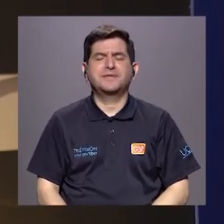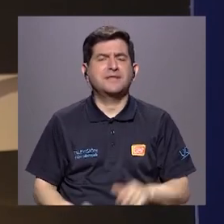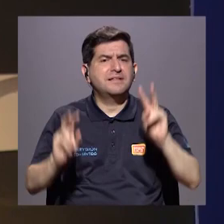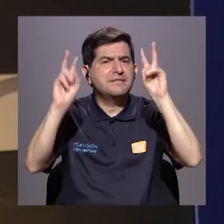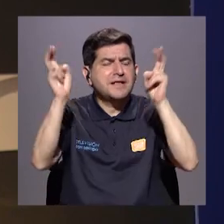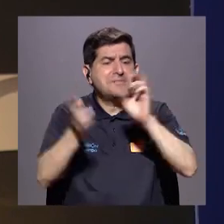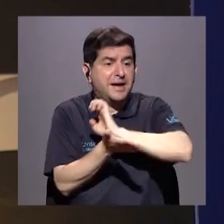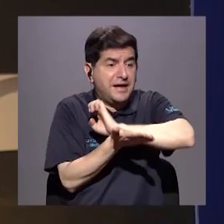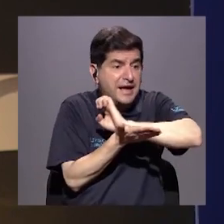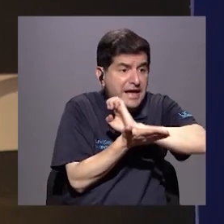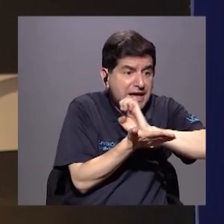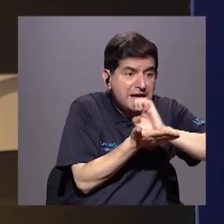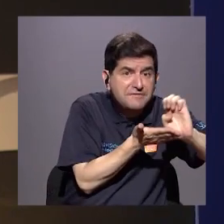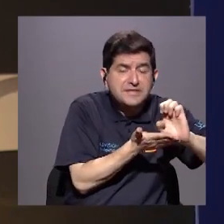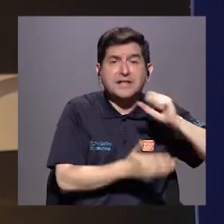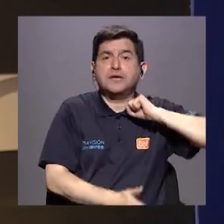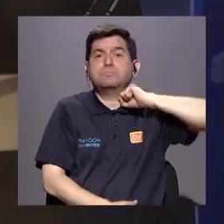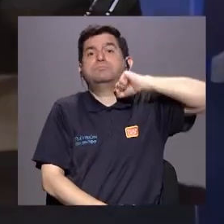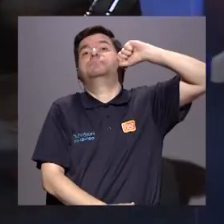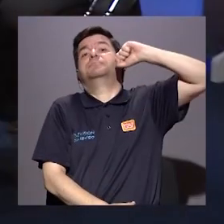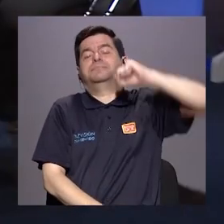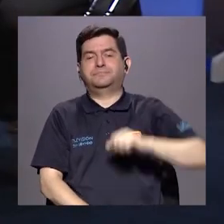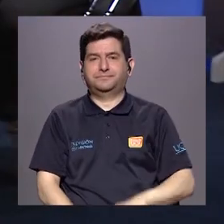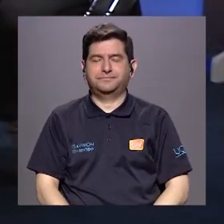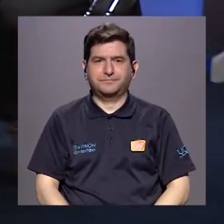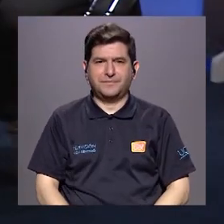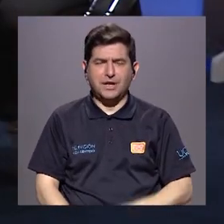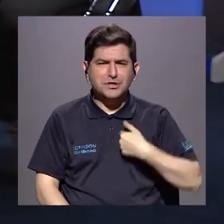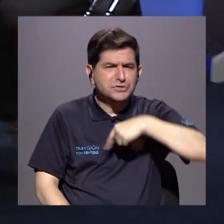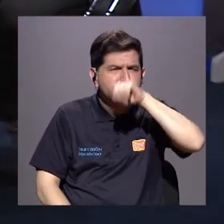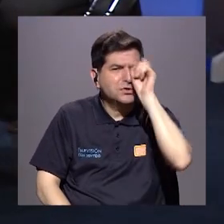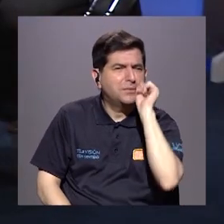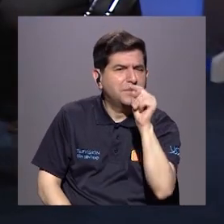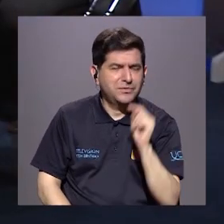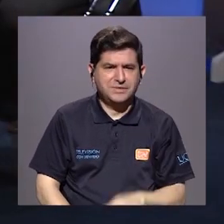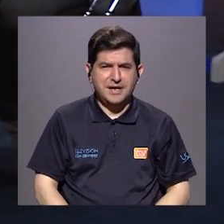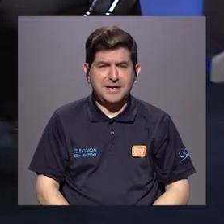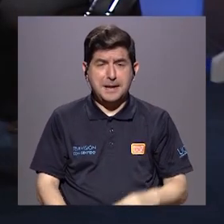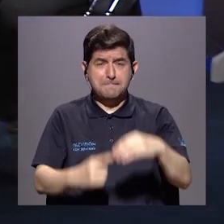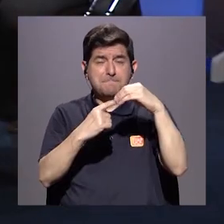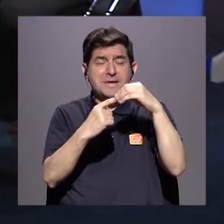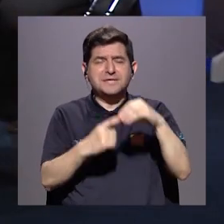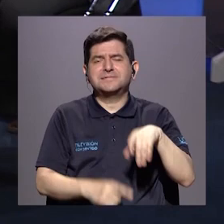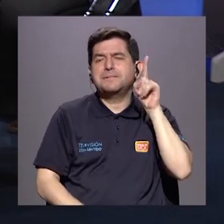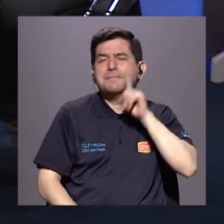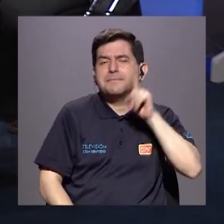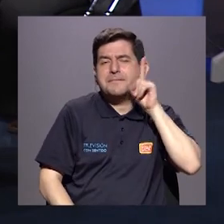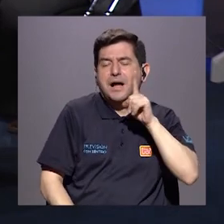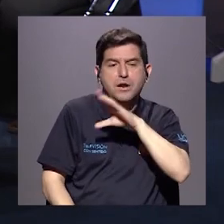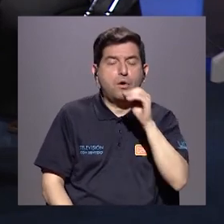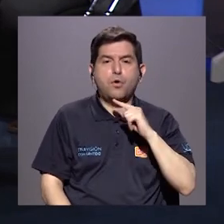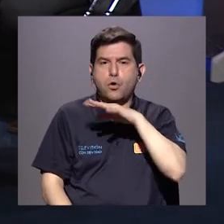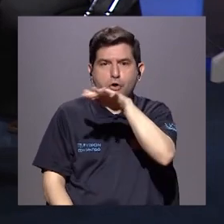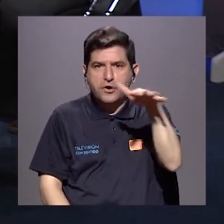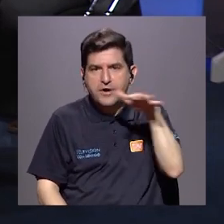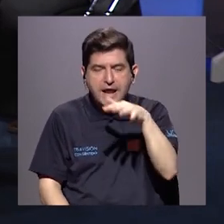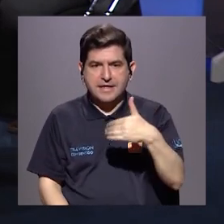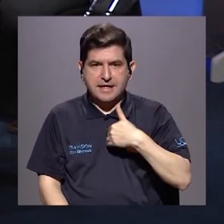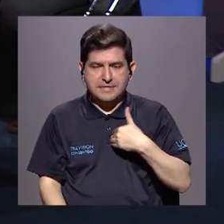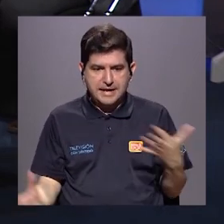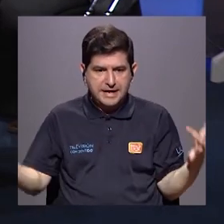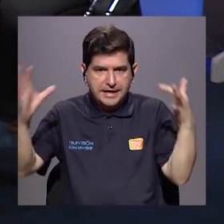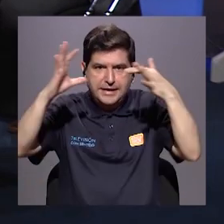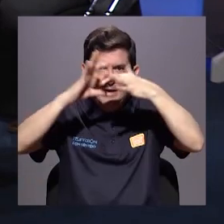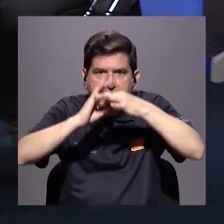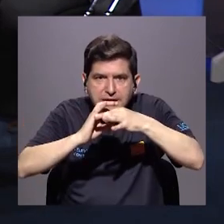tema prevención del suicidio oscar yo quisiera preguntarte cuáles son los principales mitos y realidades que giran en torno